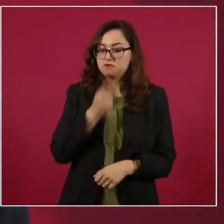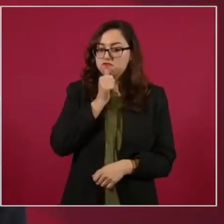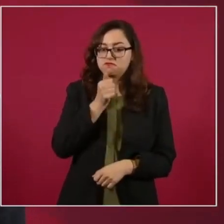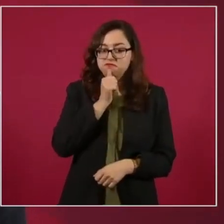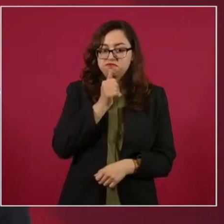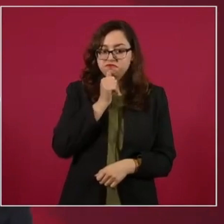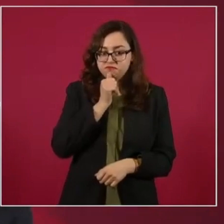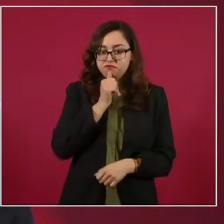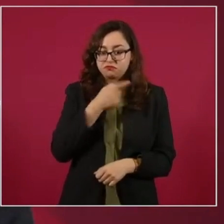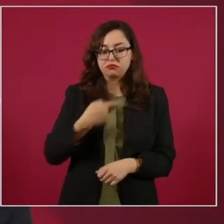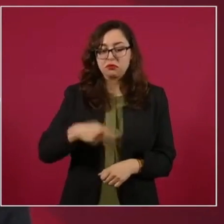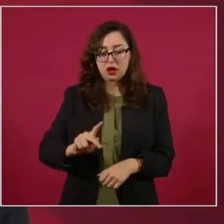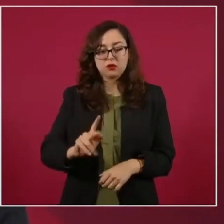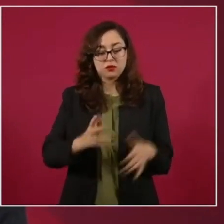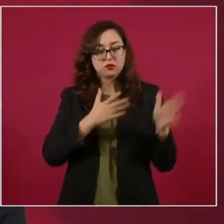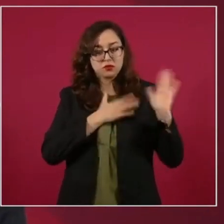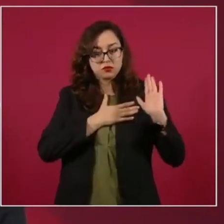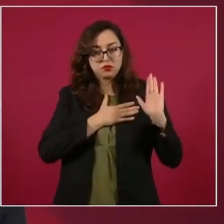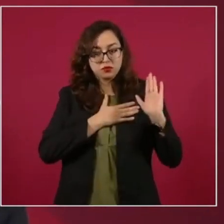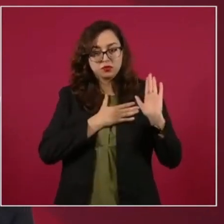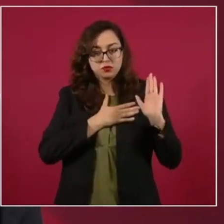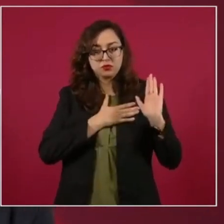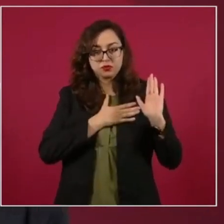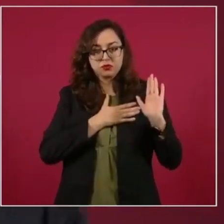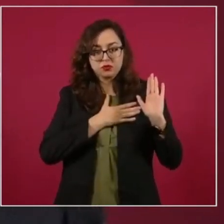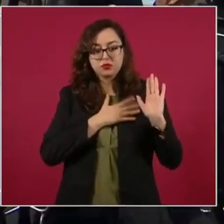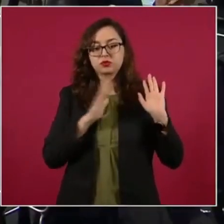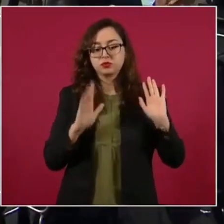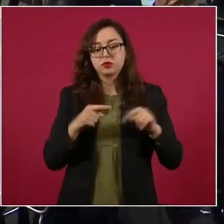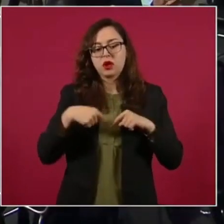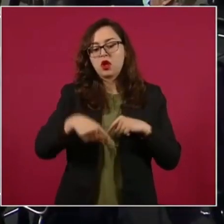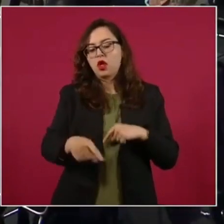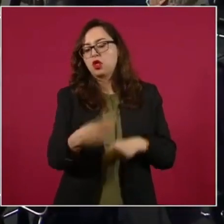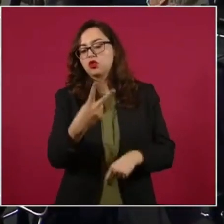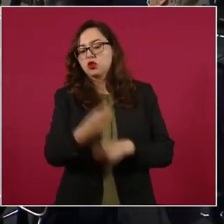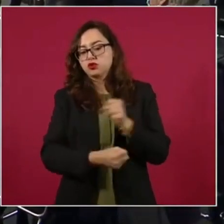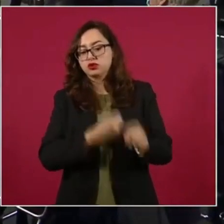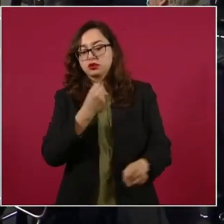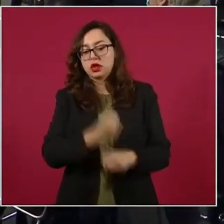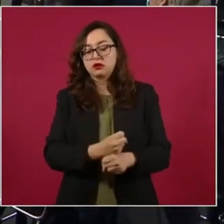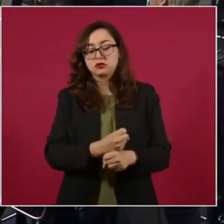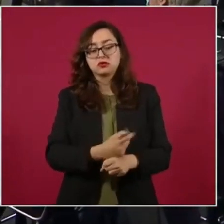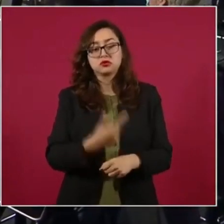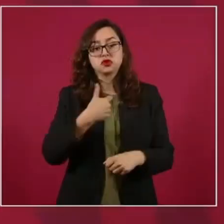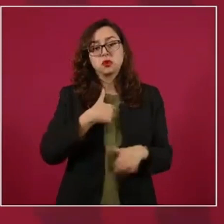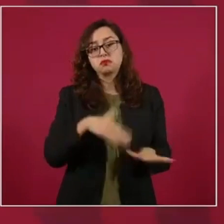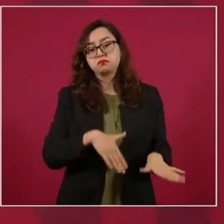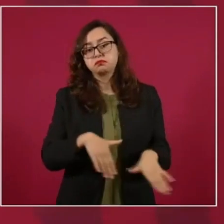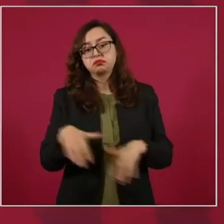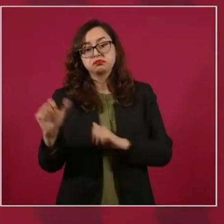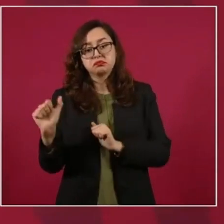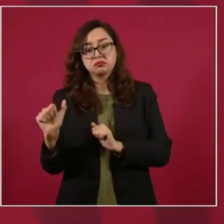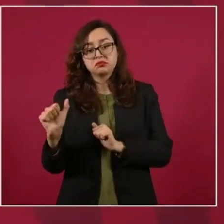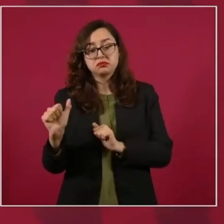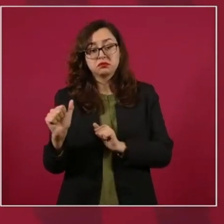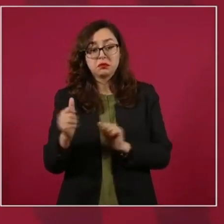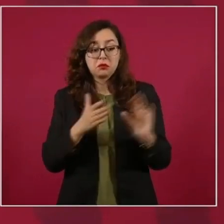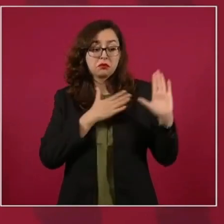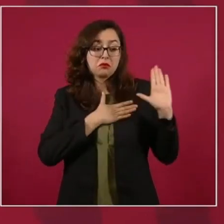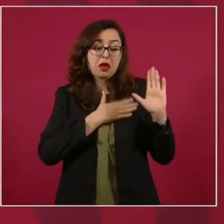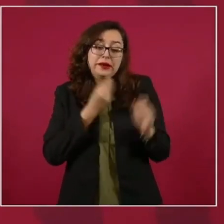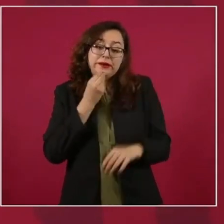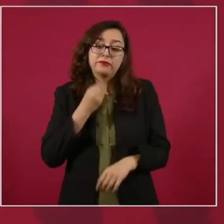que tengo pendientes y no me voy a ir del gobierno sin cumplir con